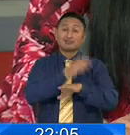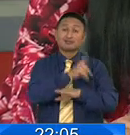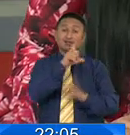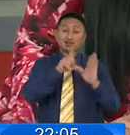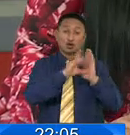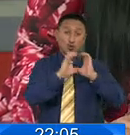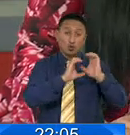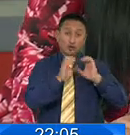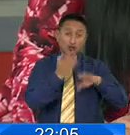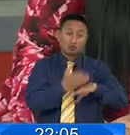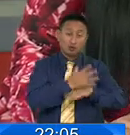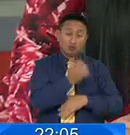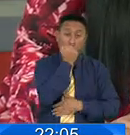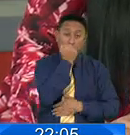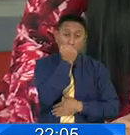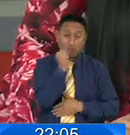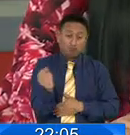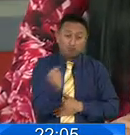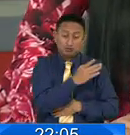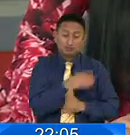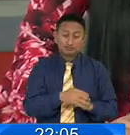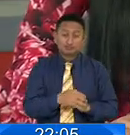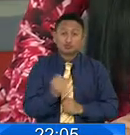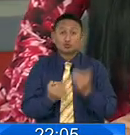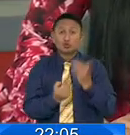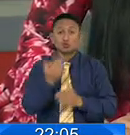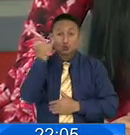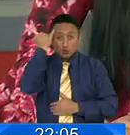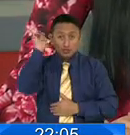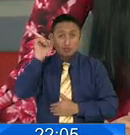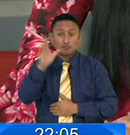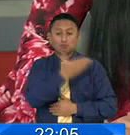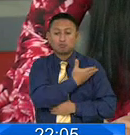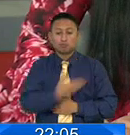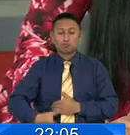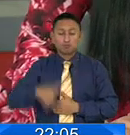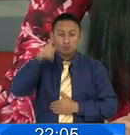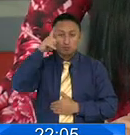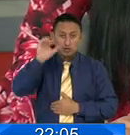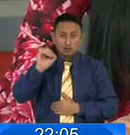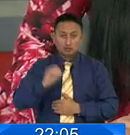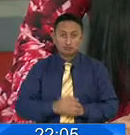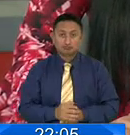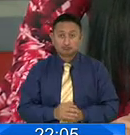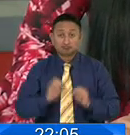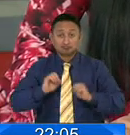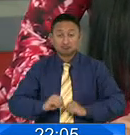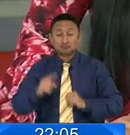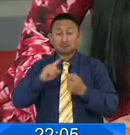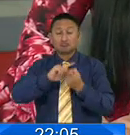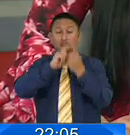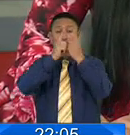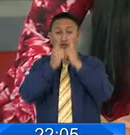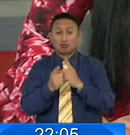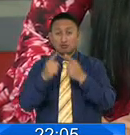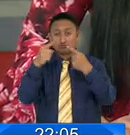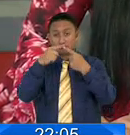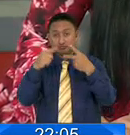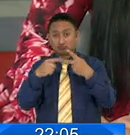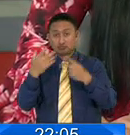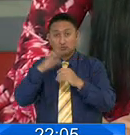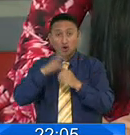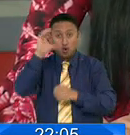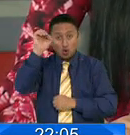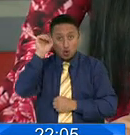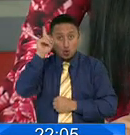comunicación Mordaza, es calificada la iniciativa del presidente Guillermo Lasso. Entre los cambios consta que la opinión ya